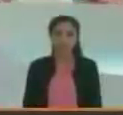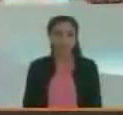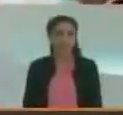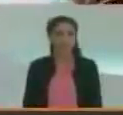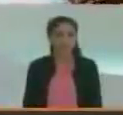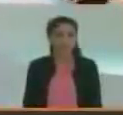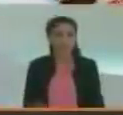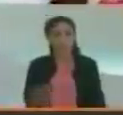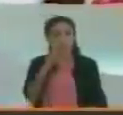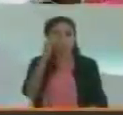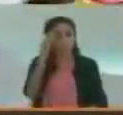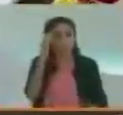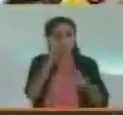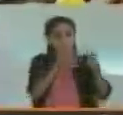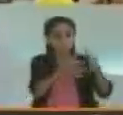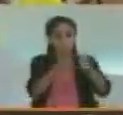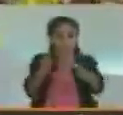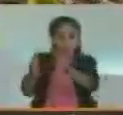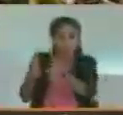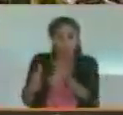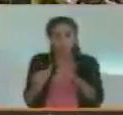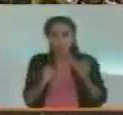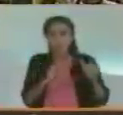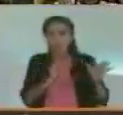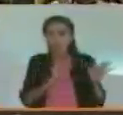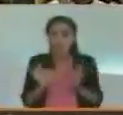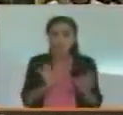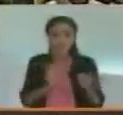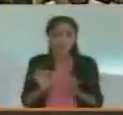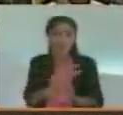Maquinaria sentadita, maquinaria sentada.